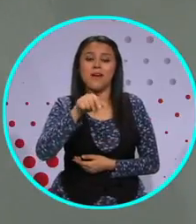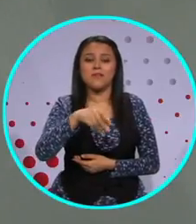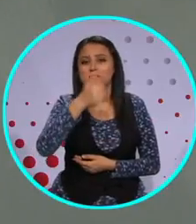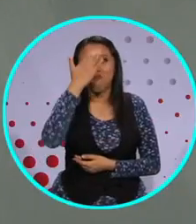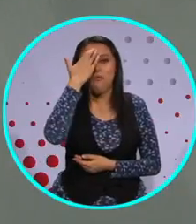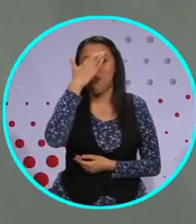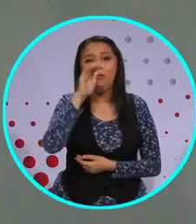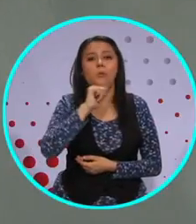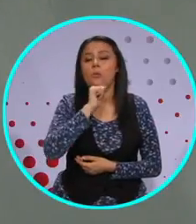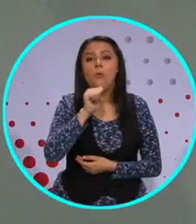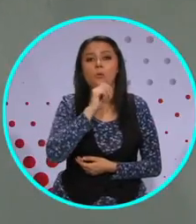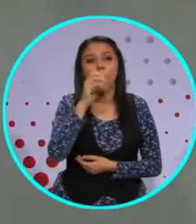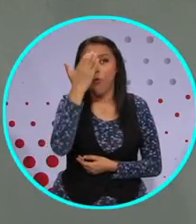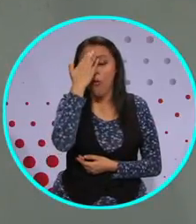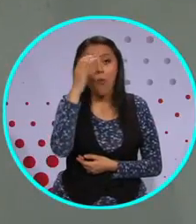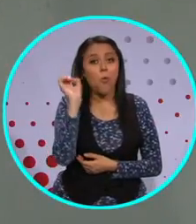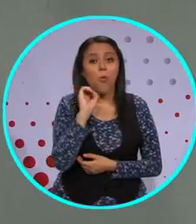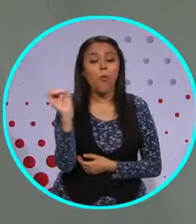conozco